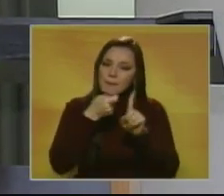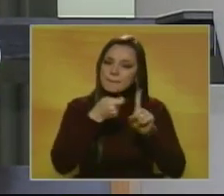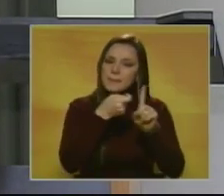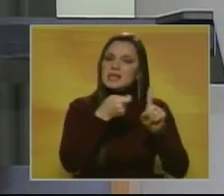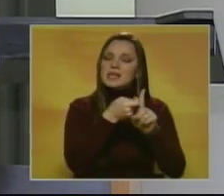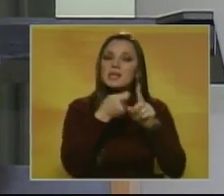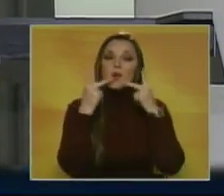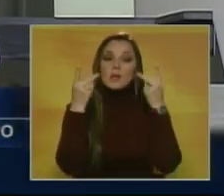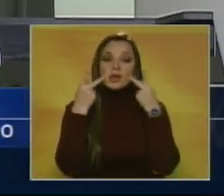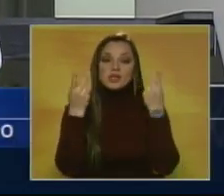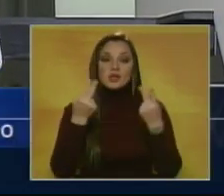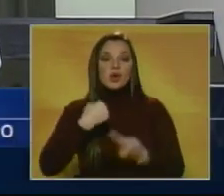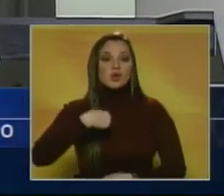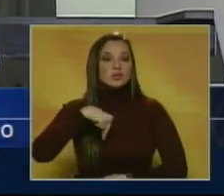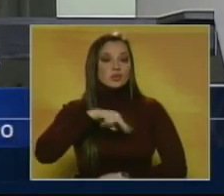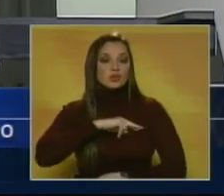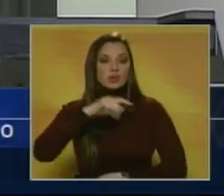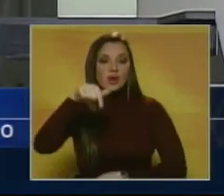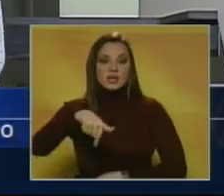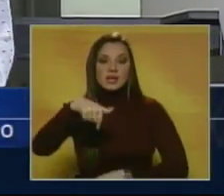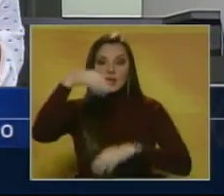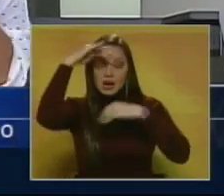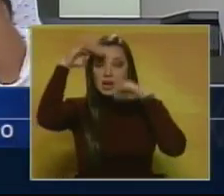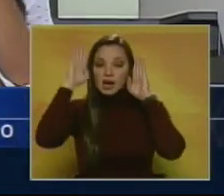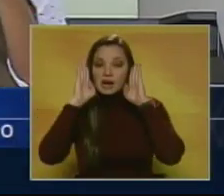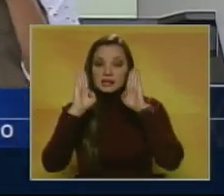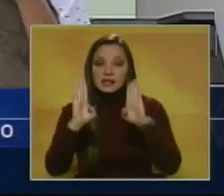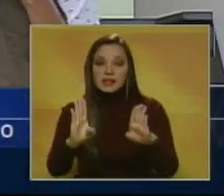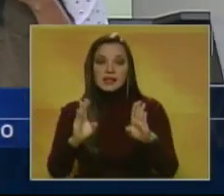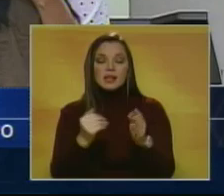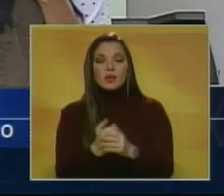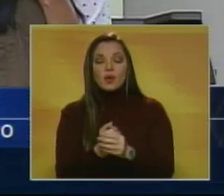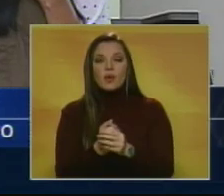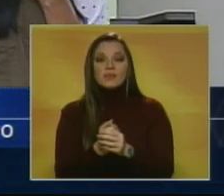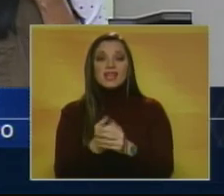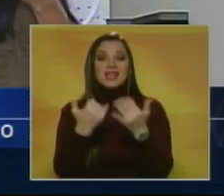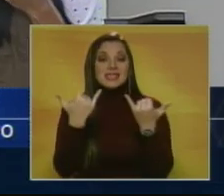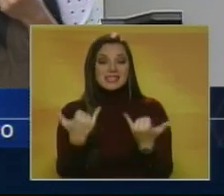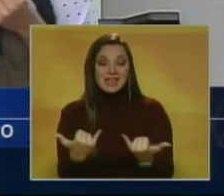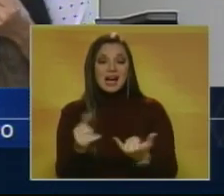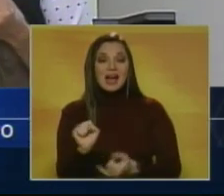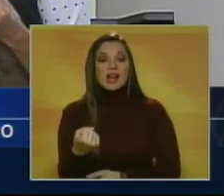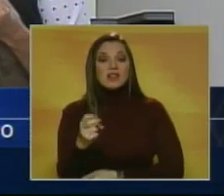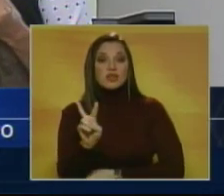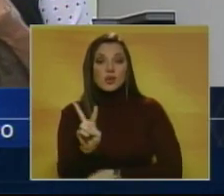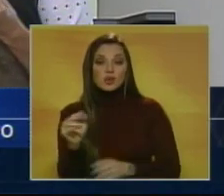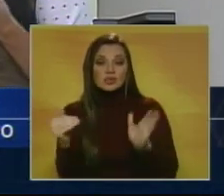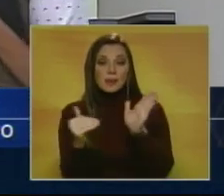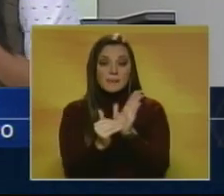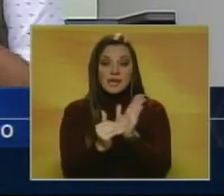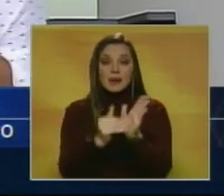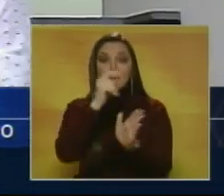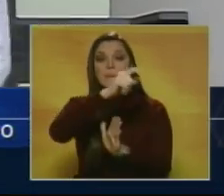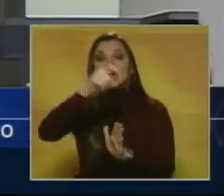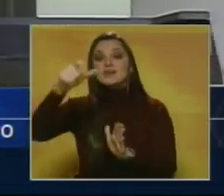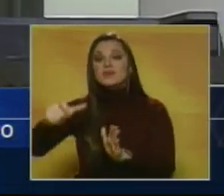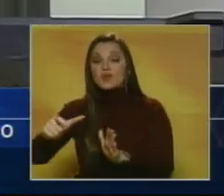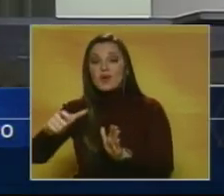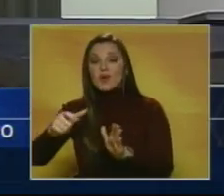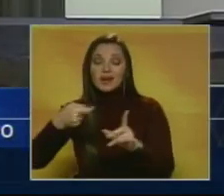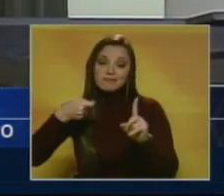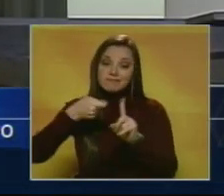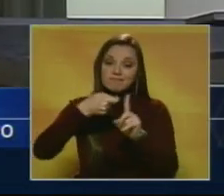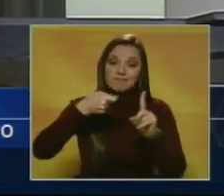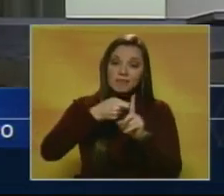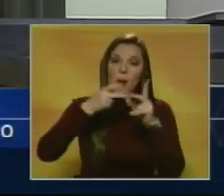hemos atendido desde la Comisión de Derechos Humanos superan los 12.000, muchos de ellos aún